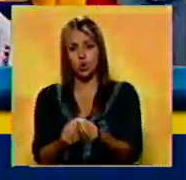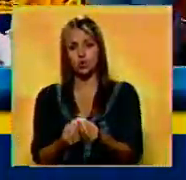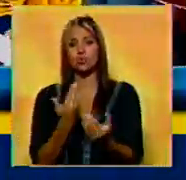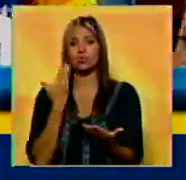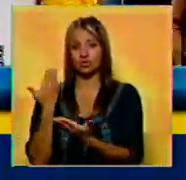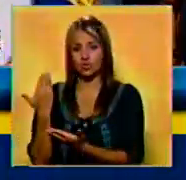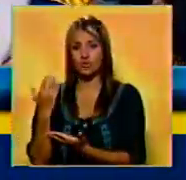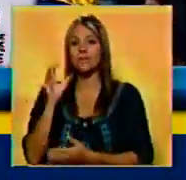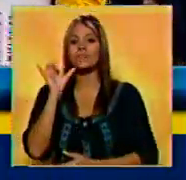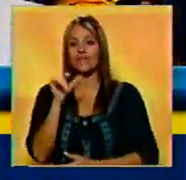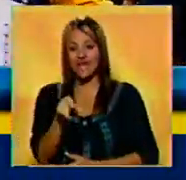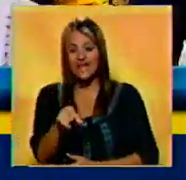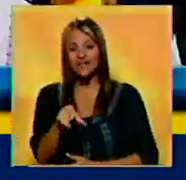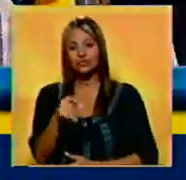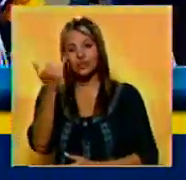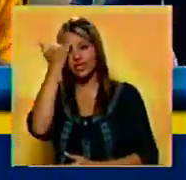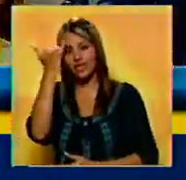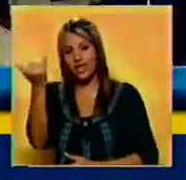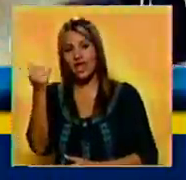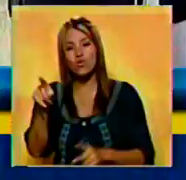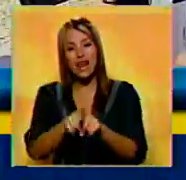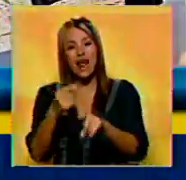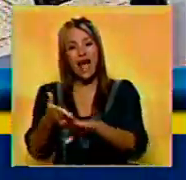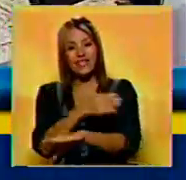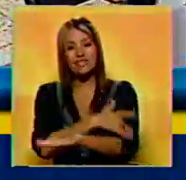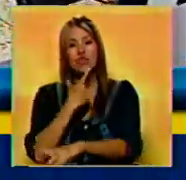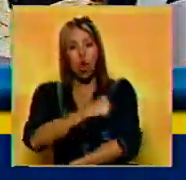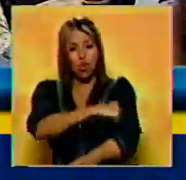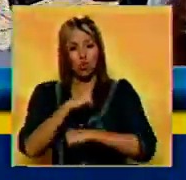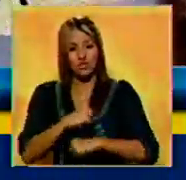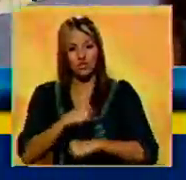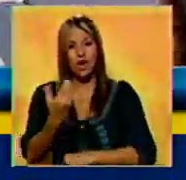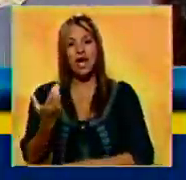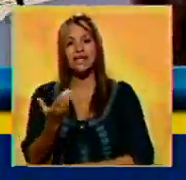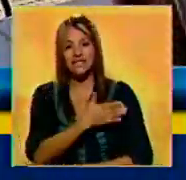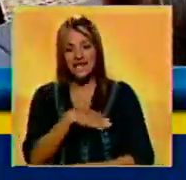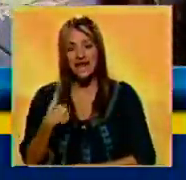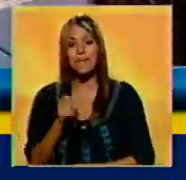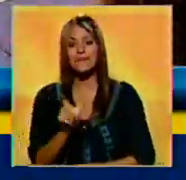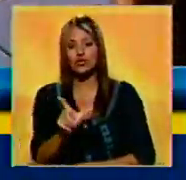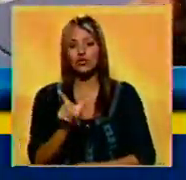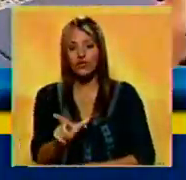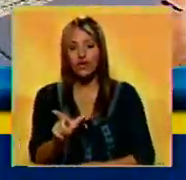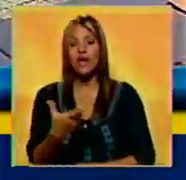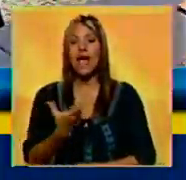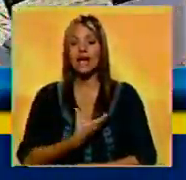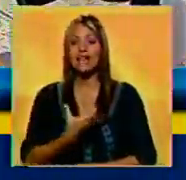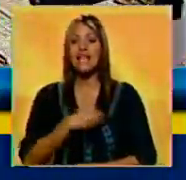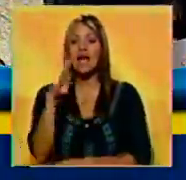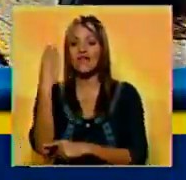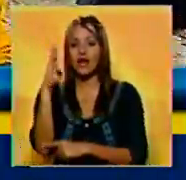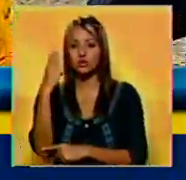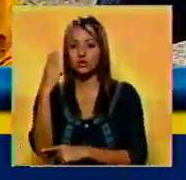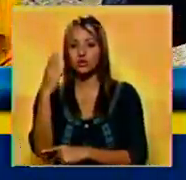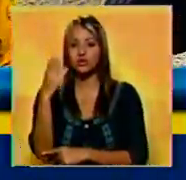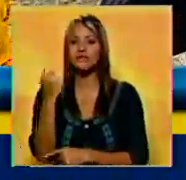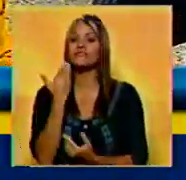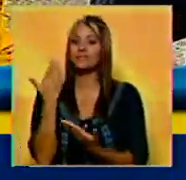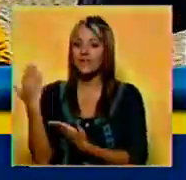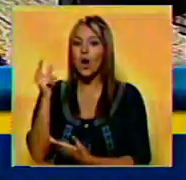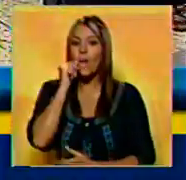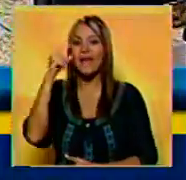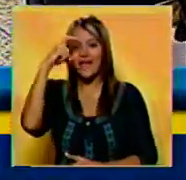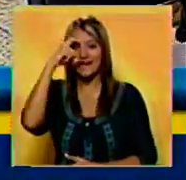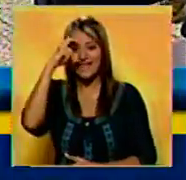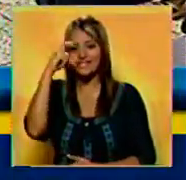respaldan esta iniciativa. También veíamos a Winston Vallenilla, alcalde por el PSUV, a la alcaldía de Barú. Vemos allí a Ernesto Villegas